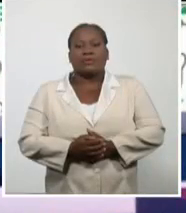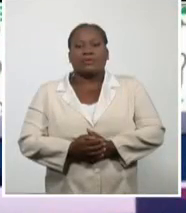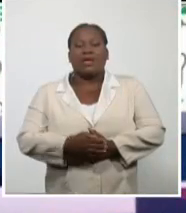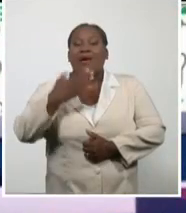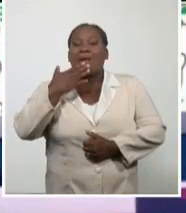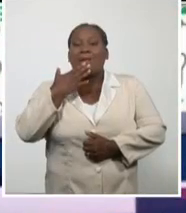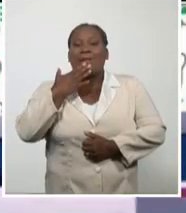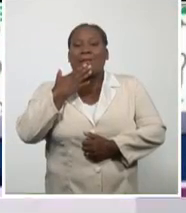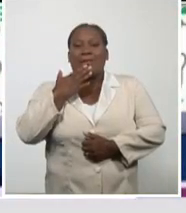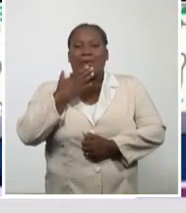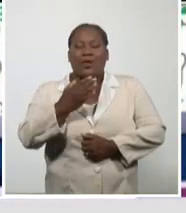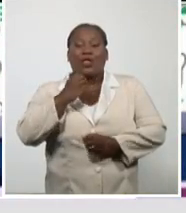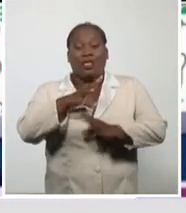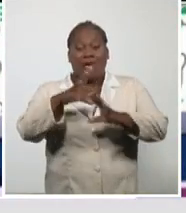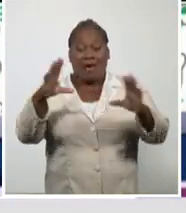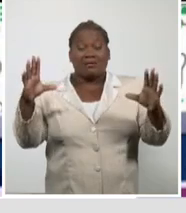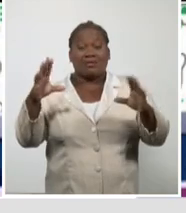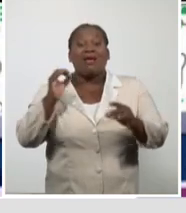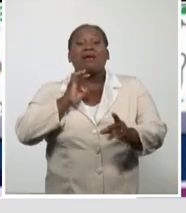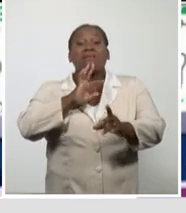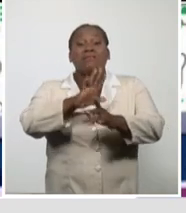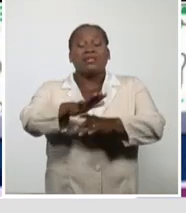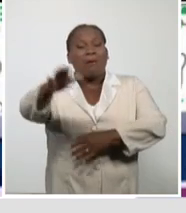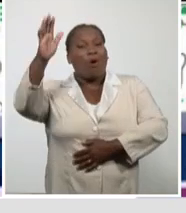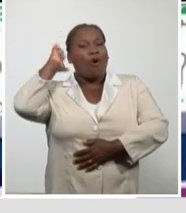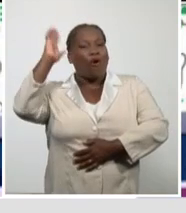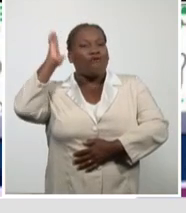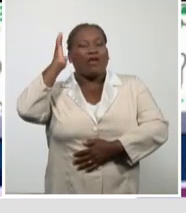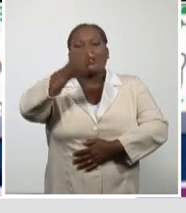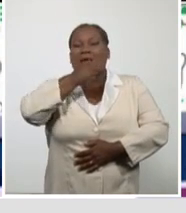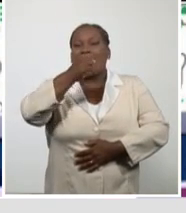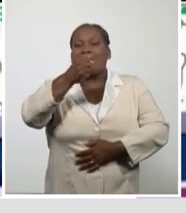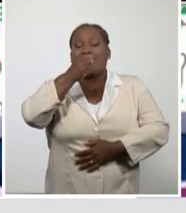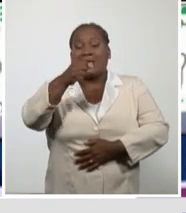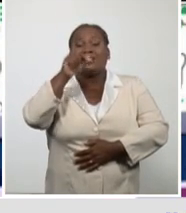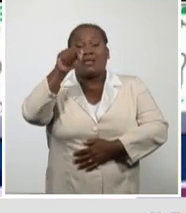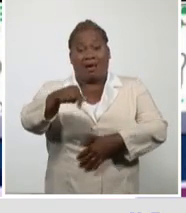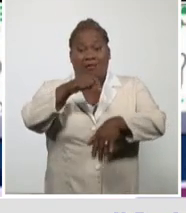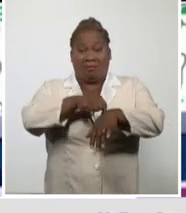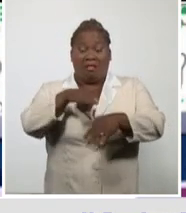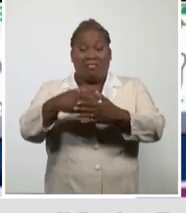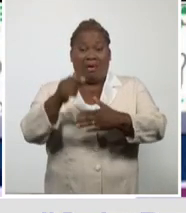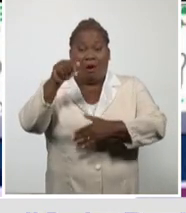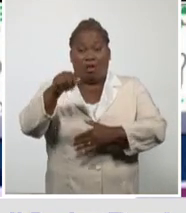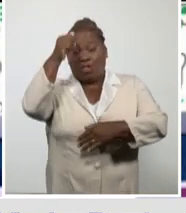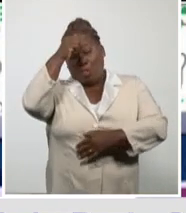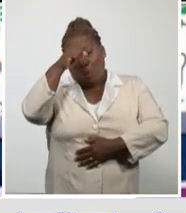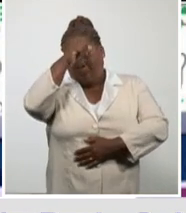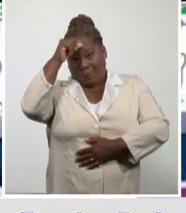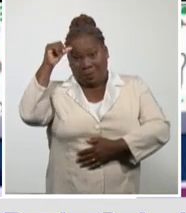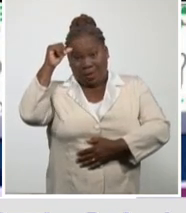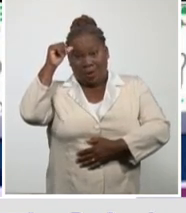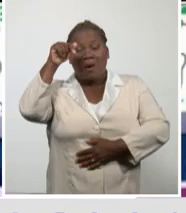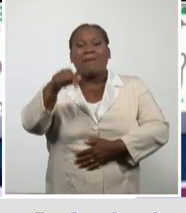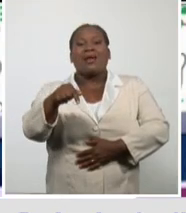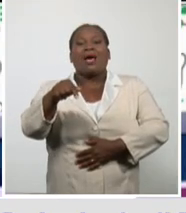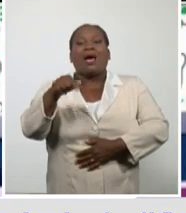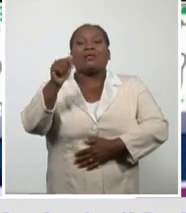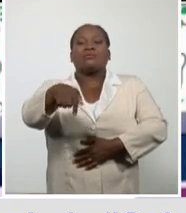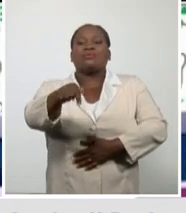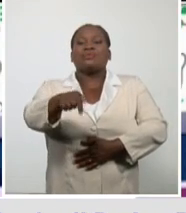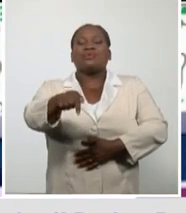Bueno, efectivamente, iniciamos la conferencia de prensa en esta jornada de domingo para actualizar